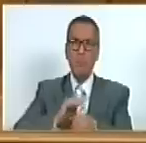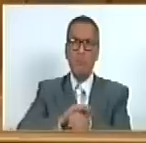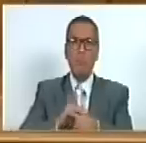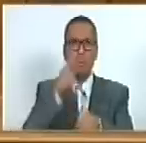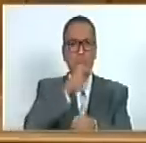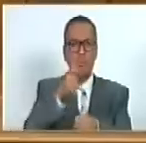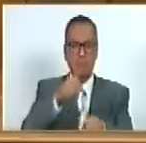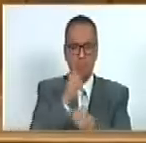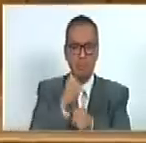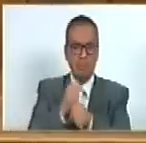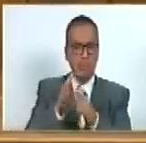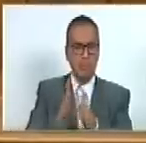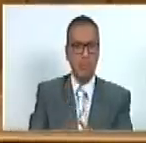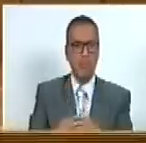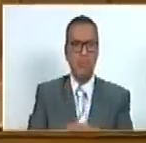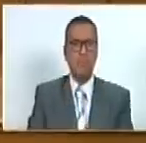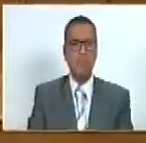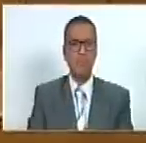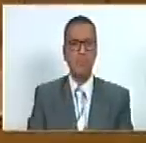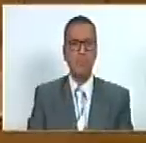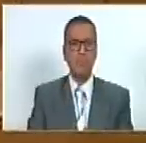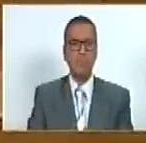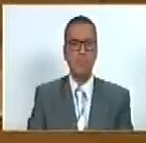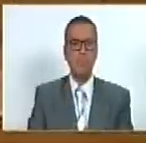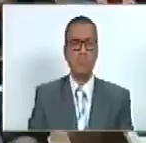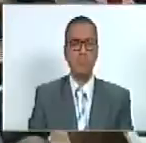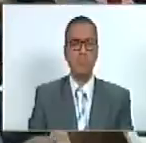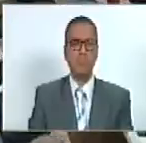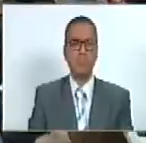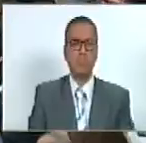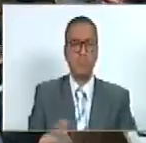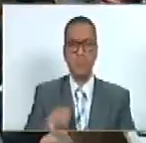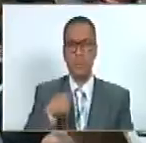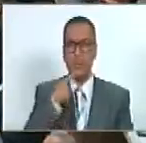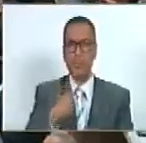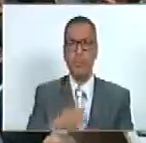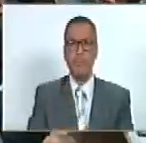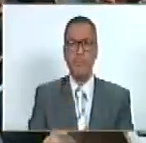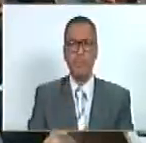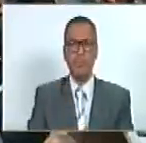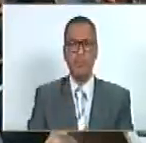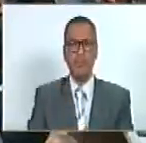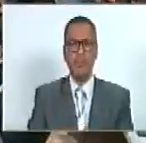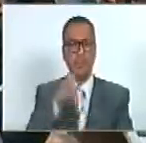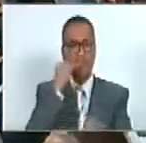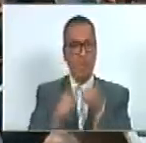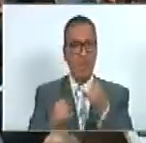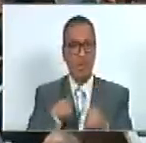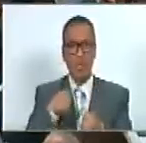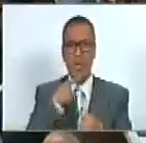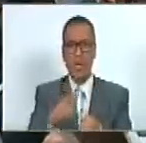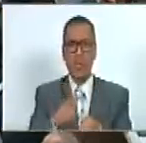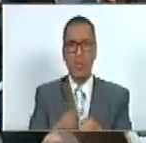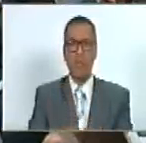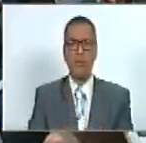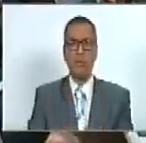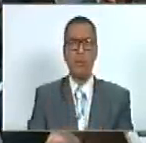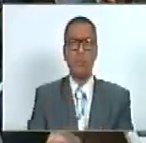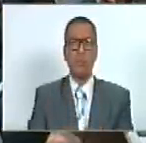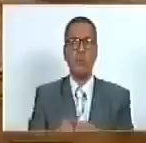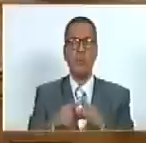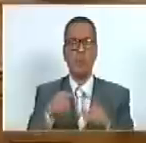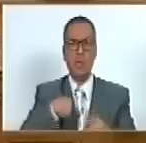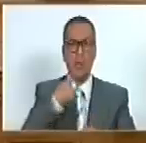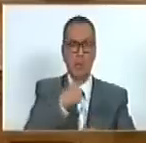pueblo trabajador. Un minuto, diputado. Quiero terminar pidiéndole autorización, señor